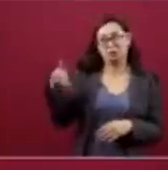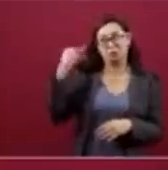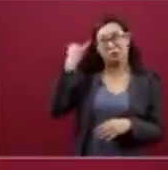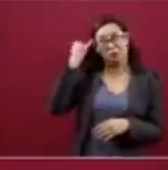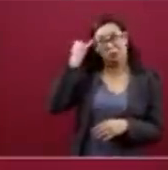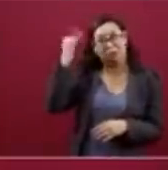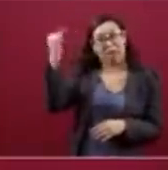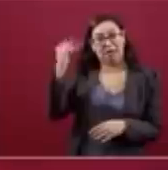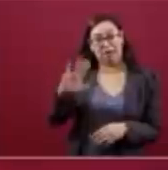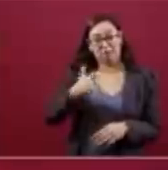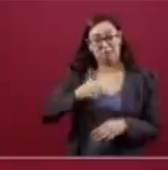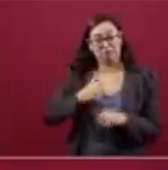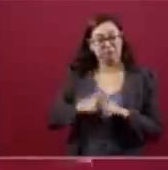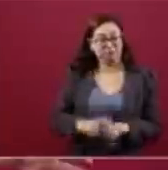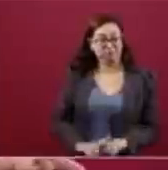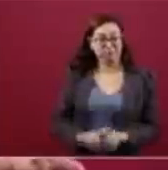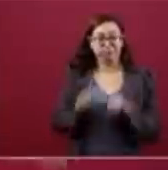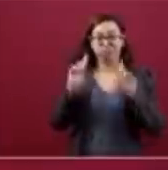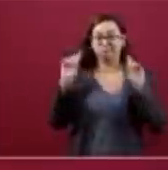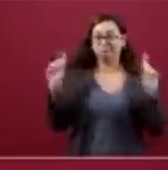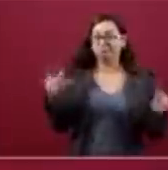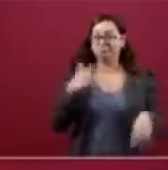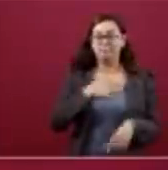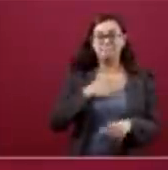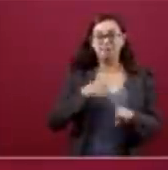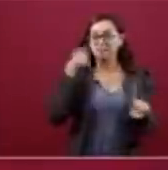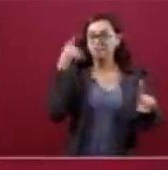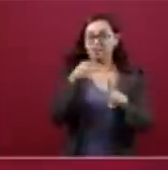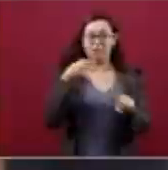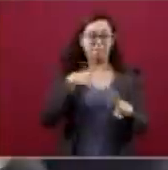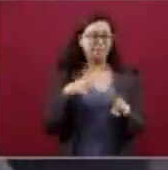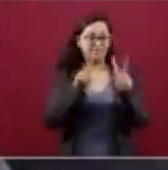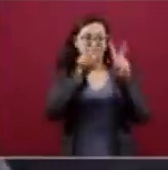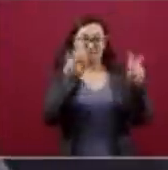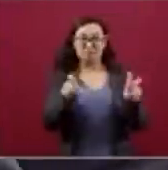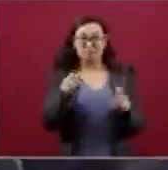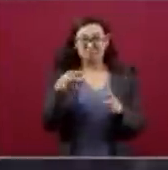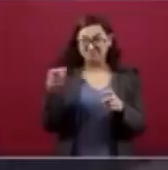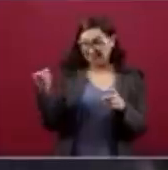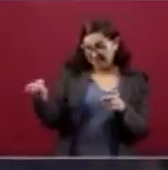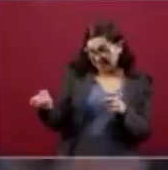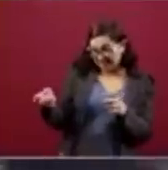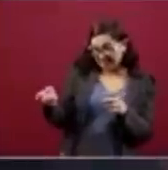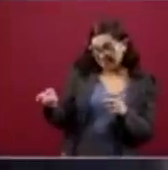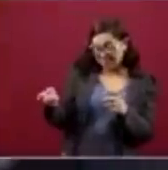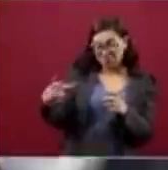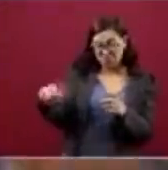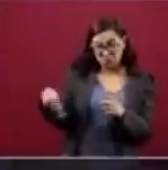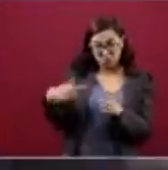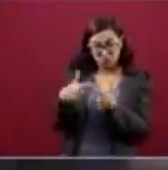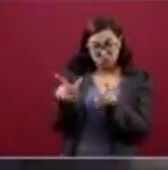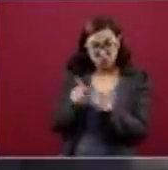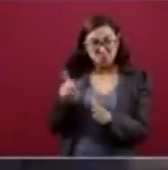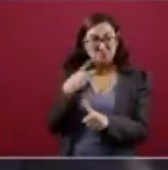en mis temas. Además, ¿qué me tengo yo que estar